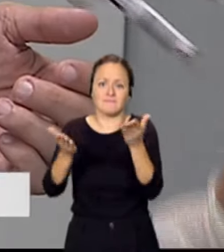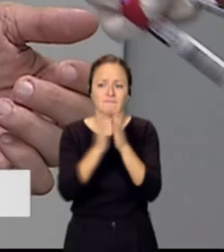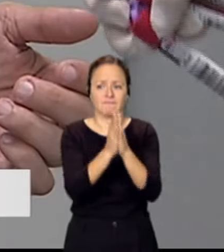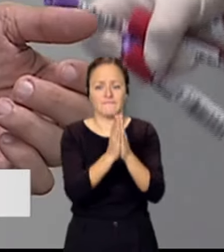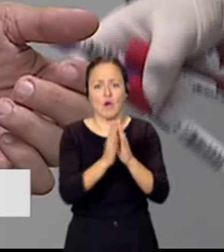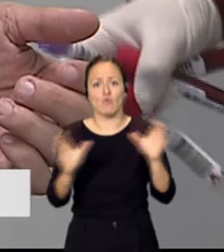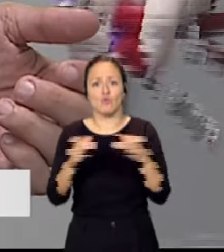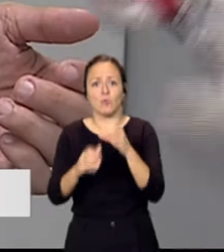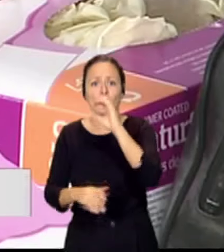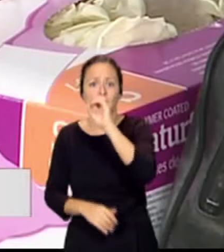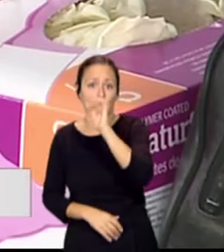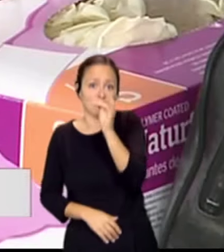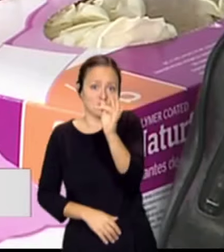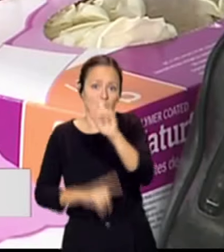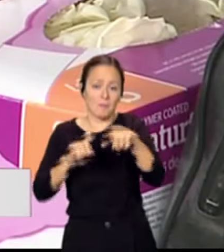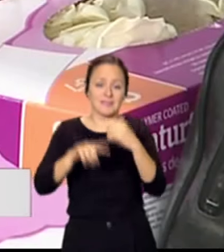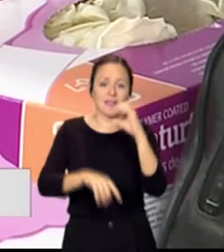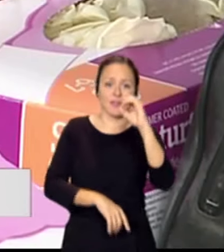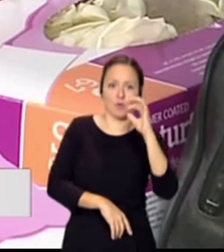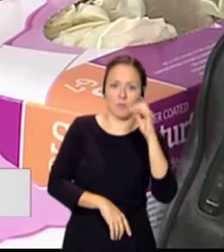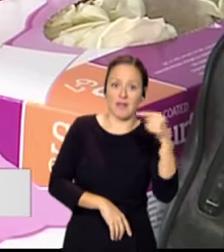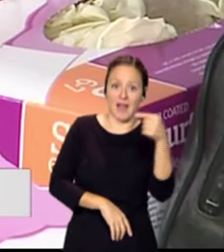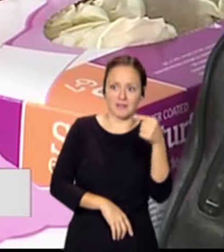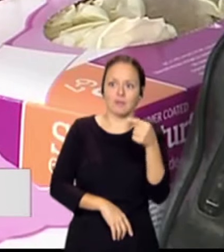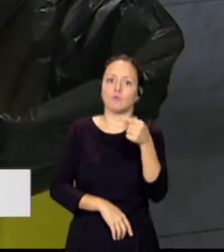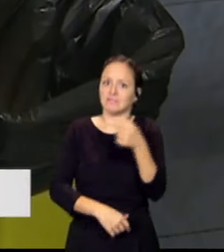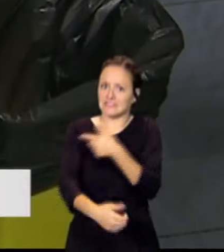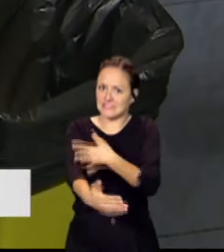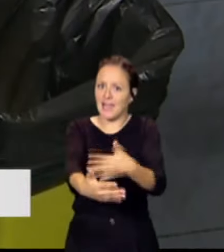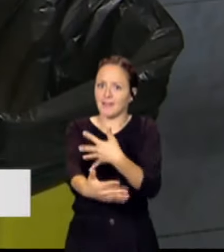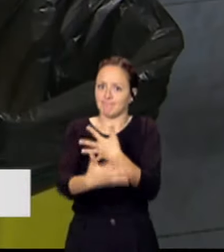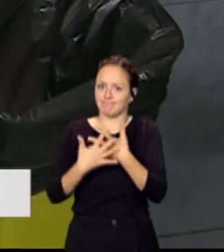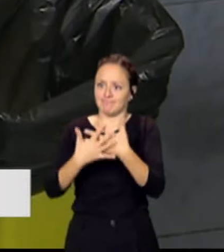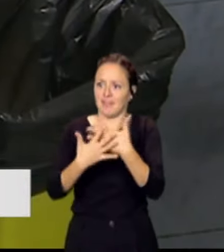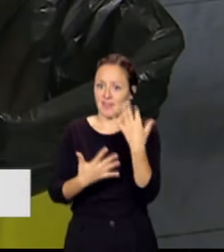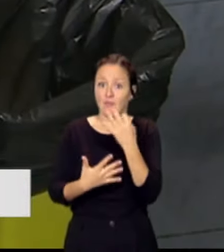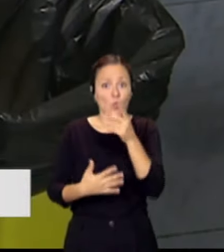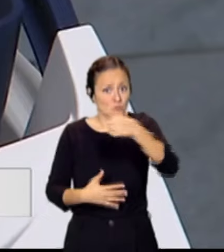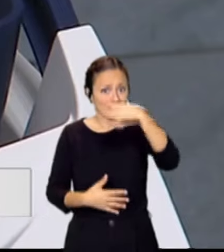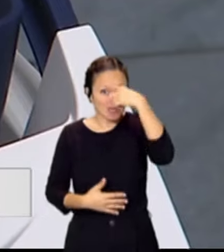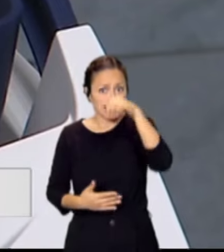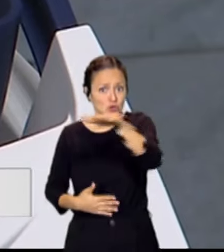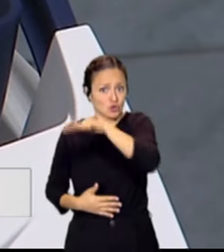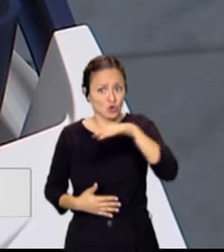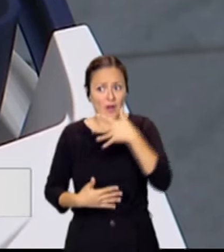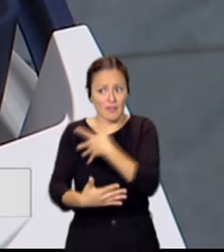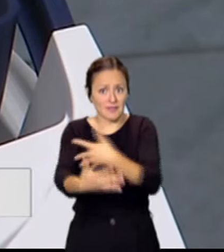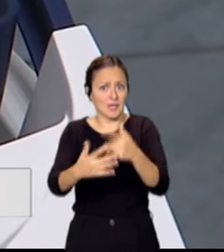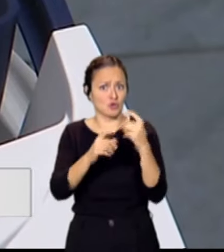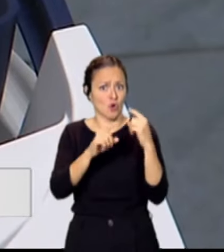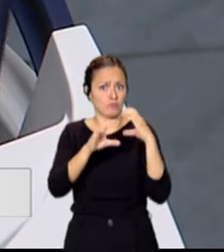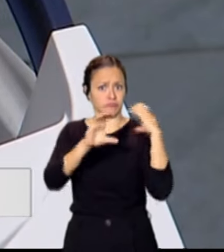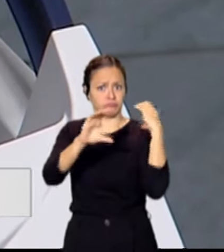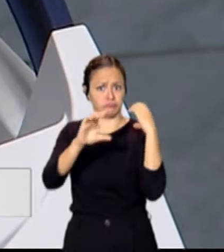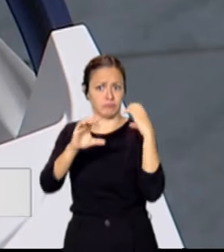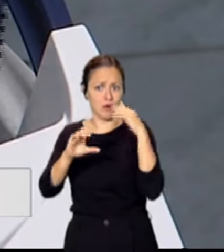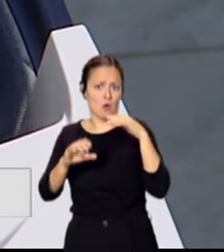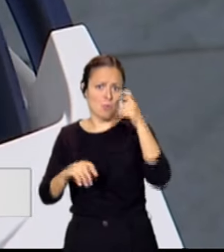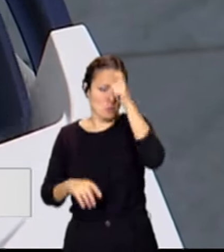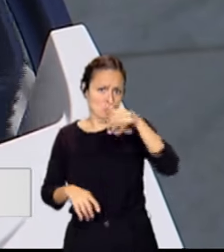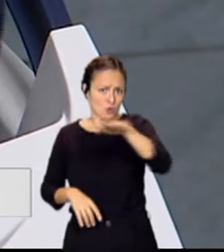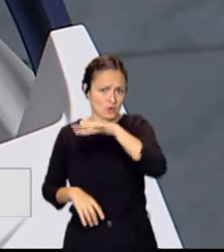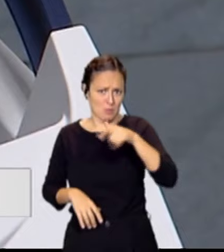grupos cero positivo y cero negativo para ello ya saben que cuentan con puntos de extracción móviles distribuidos por distintos municipios